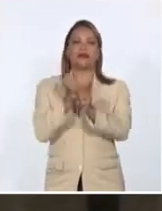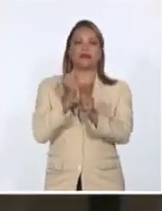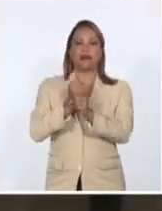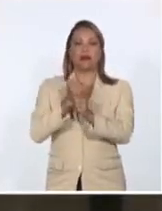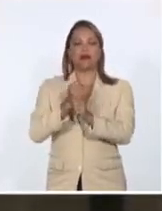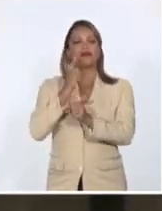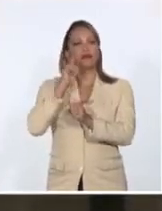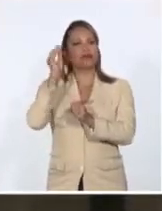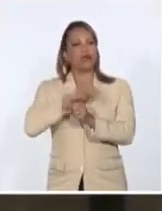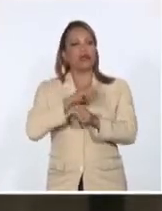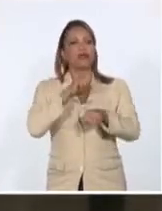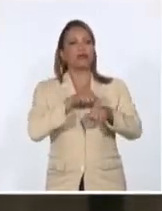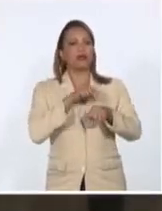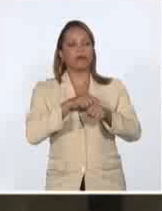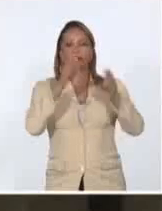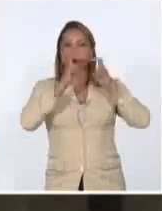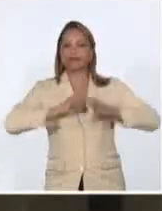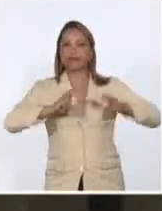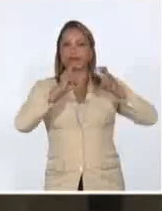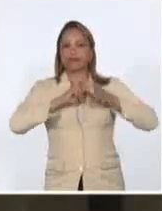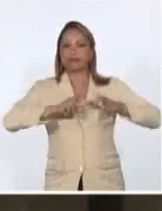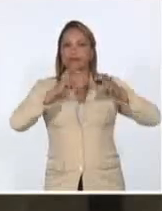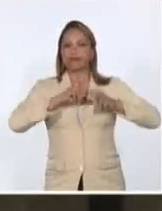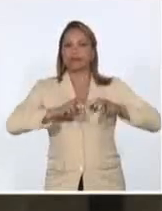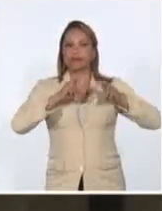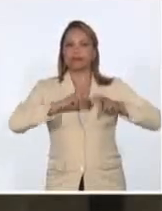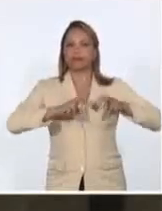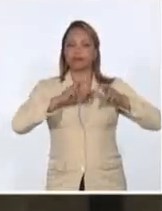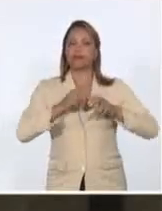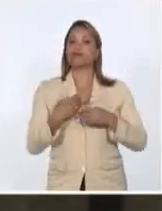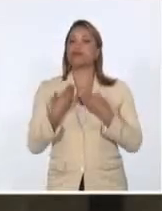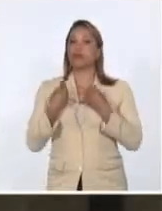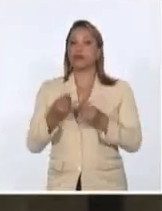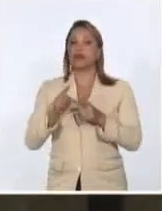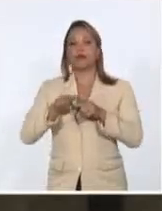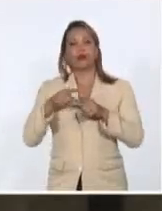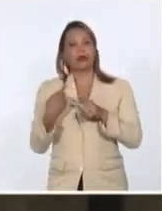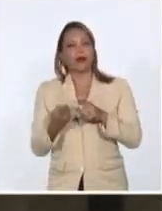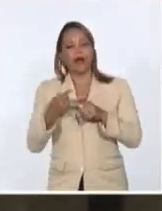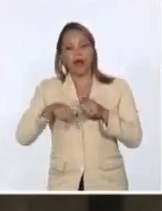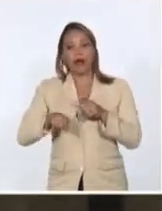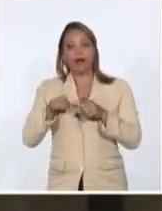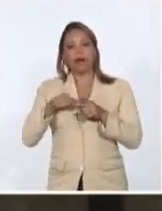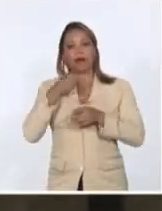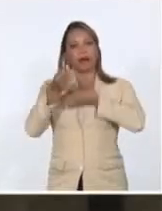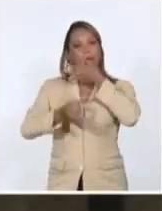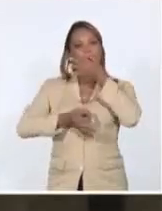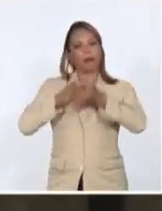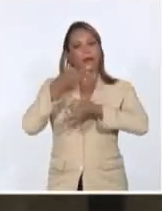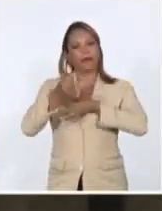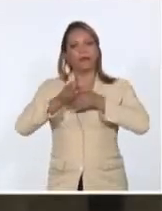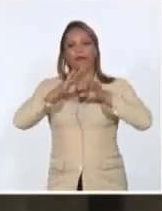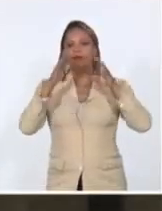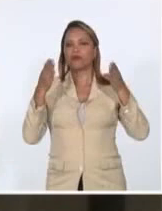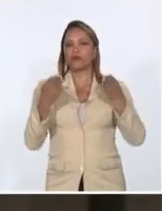que dedicar mucho tiempo, mucho talento y mucha investigación para darnos hoy lo que constituye una